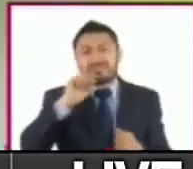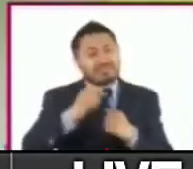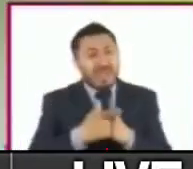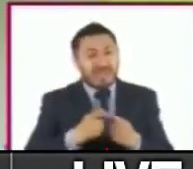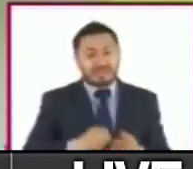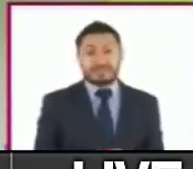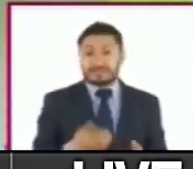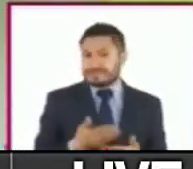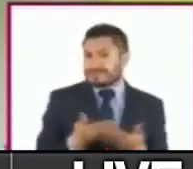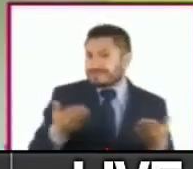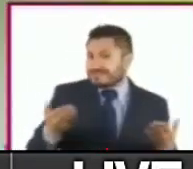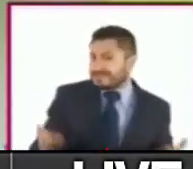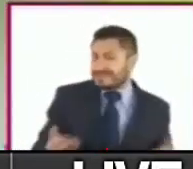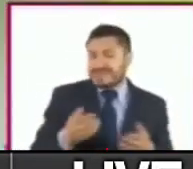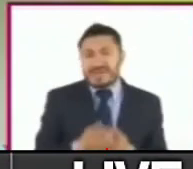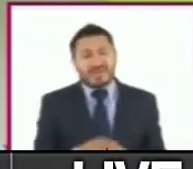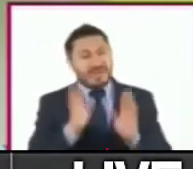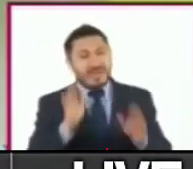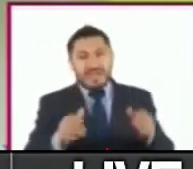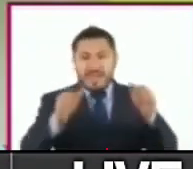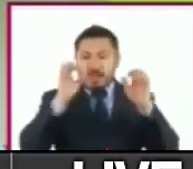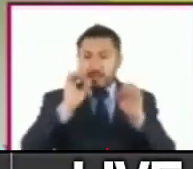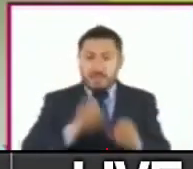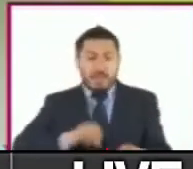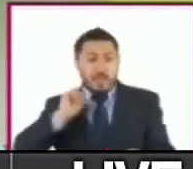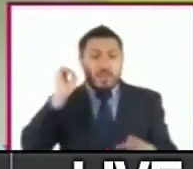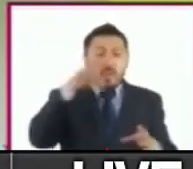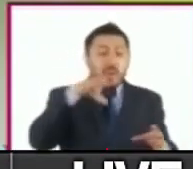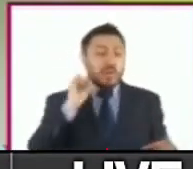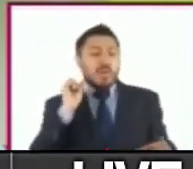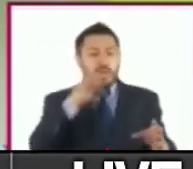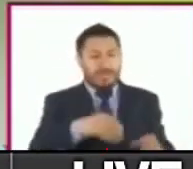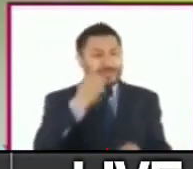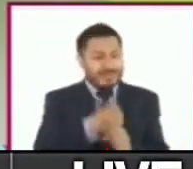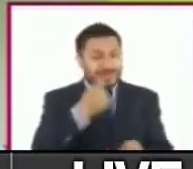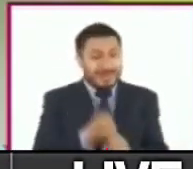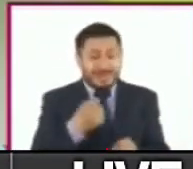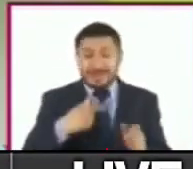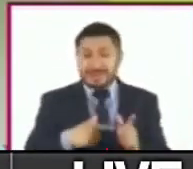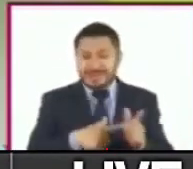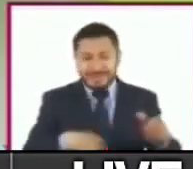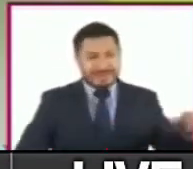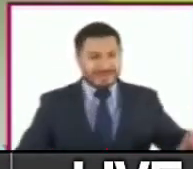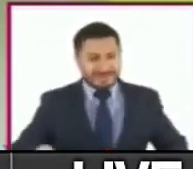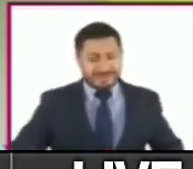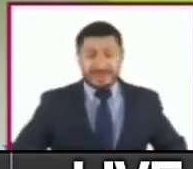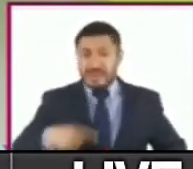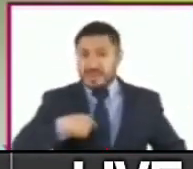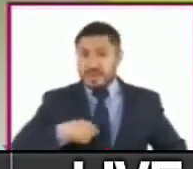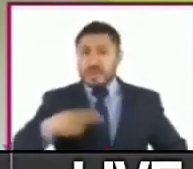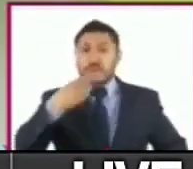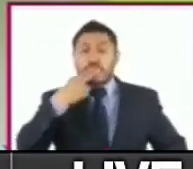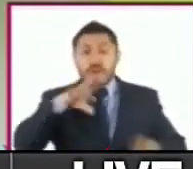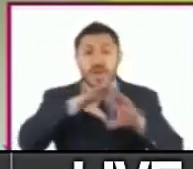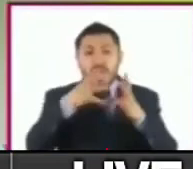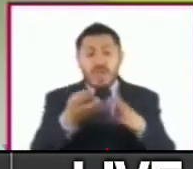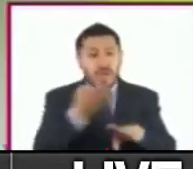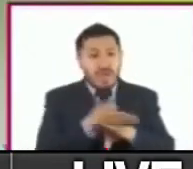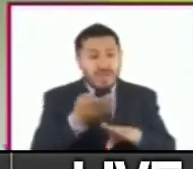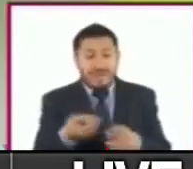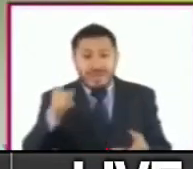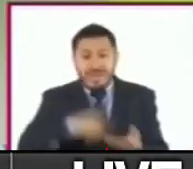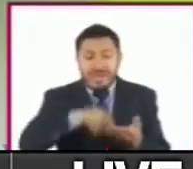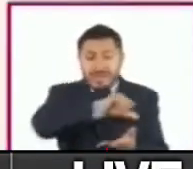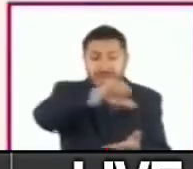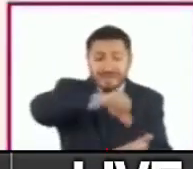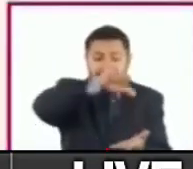nuestra puntería, vamos a seguir con la siguiente actividad. Voy a colocar una pelota blanca dentro de las cartulinas con